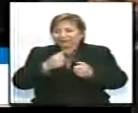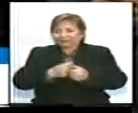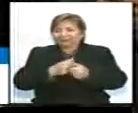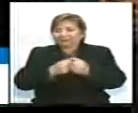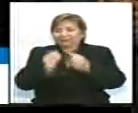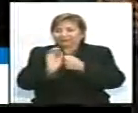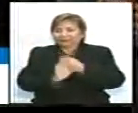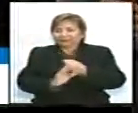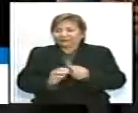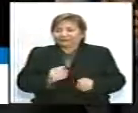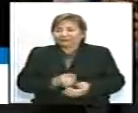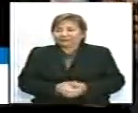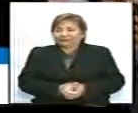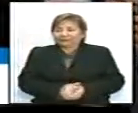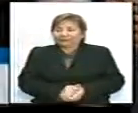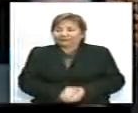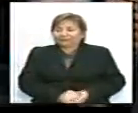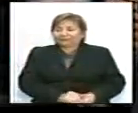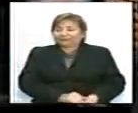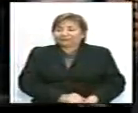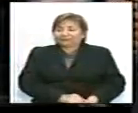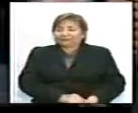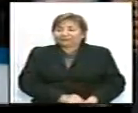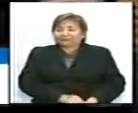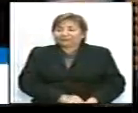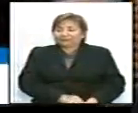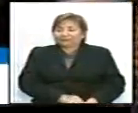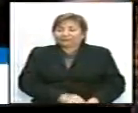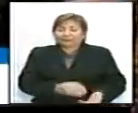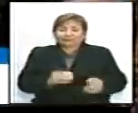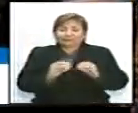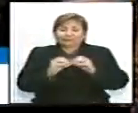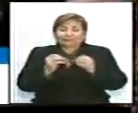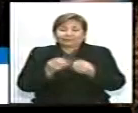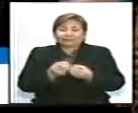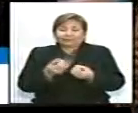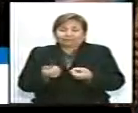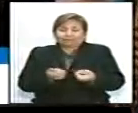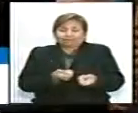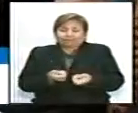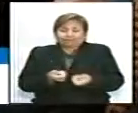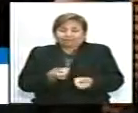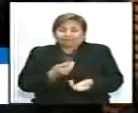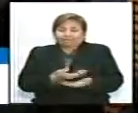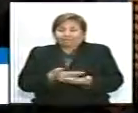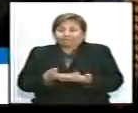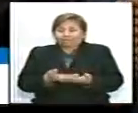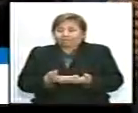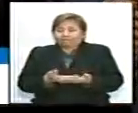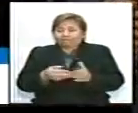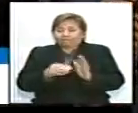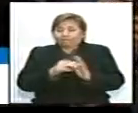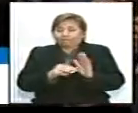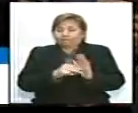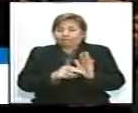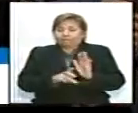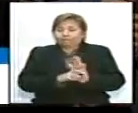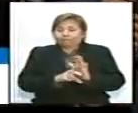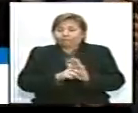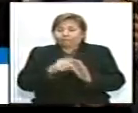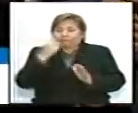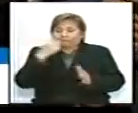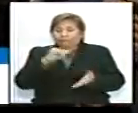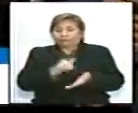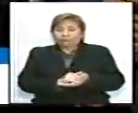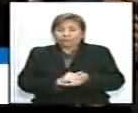seguirá respaldando a este organismo de control, dándole los marcos legales necesarios para que